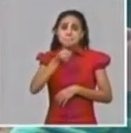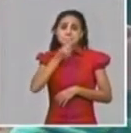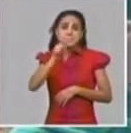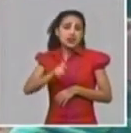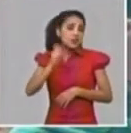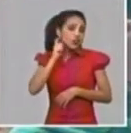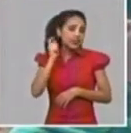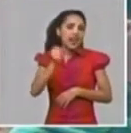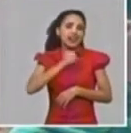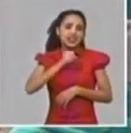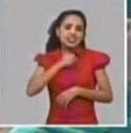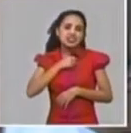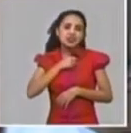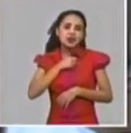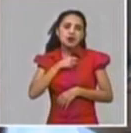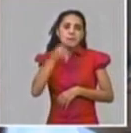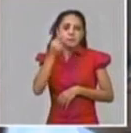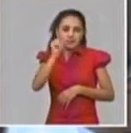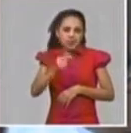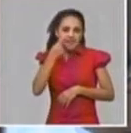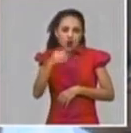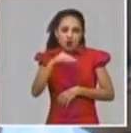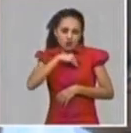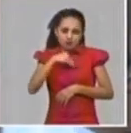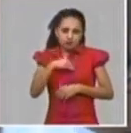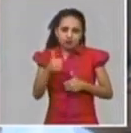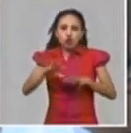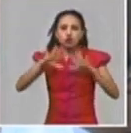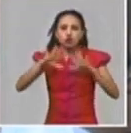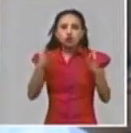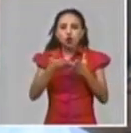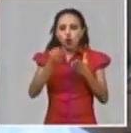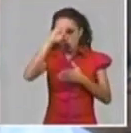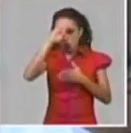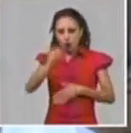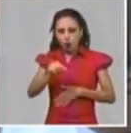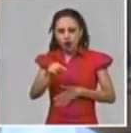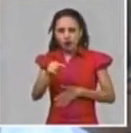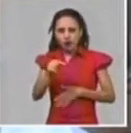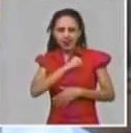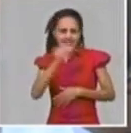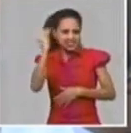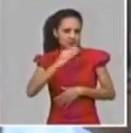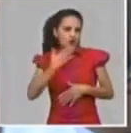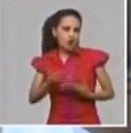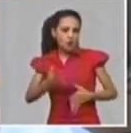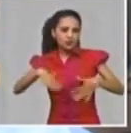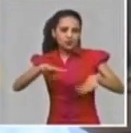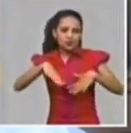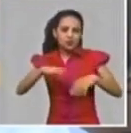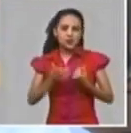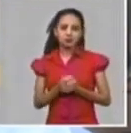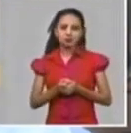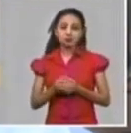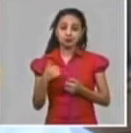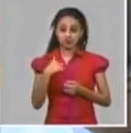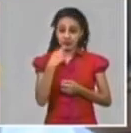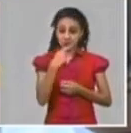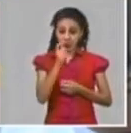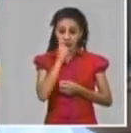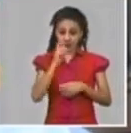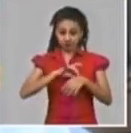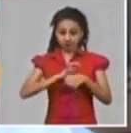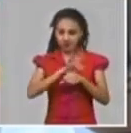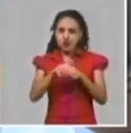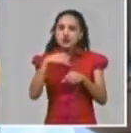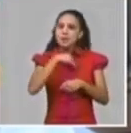su sentir a quienes en toda Cuba siguieron su evolución. Yo me voy feliz y contento porque me dieron muy